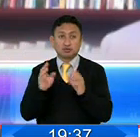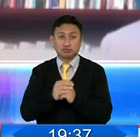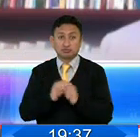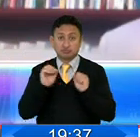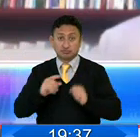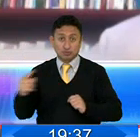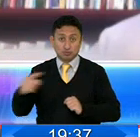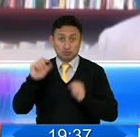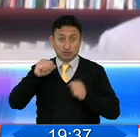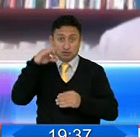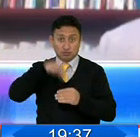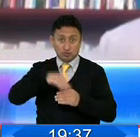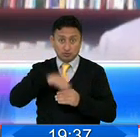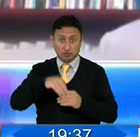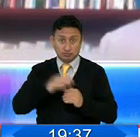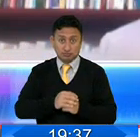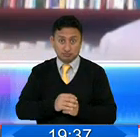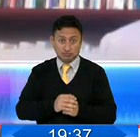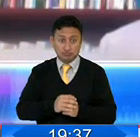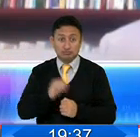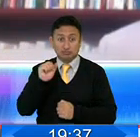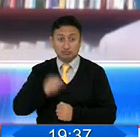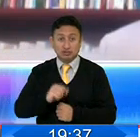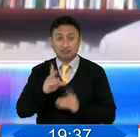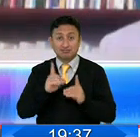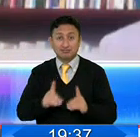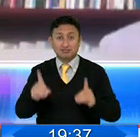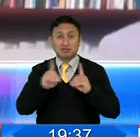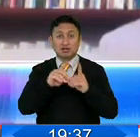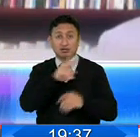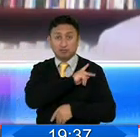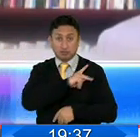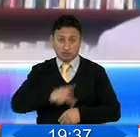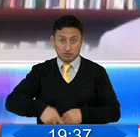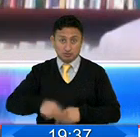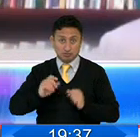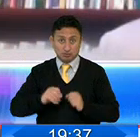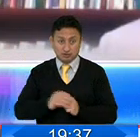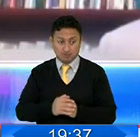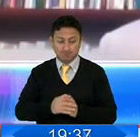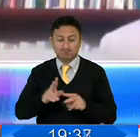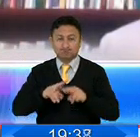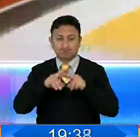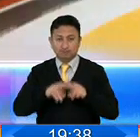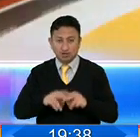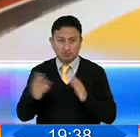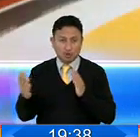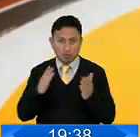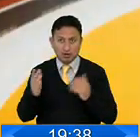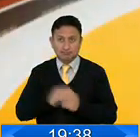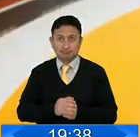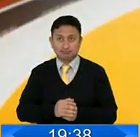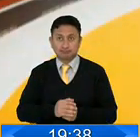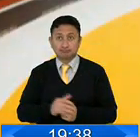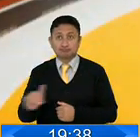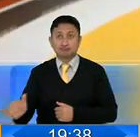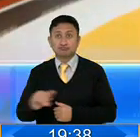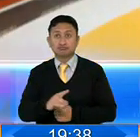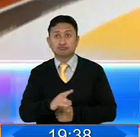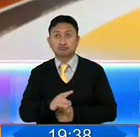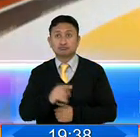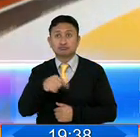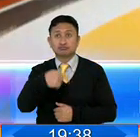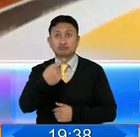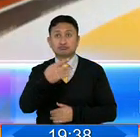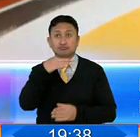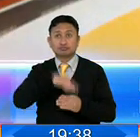y voto registraban sus datos personales y hacían un registro facial. Esto mismo se plantea para las